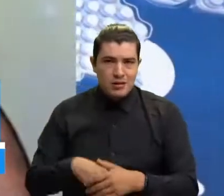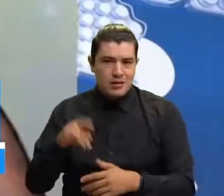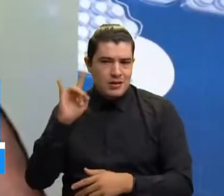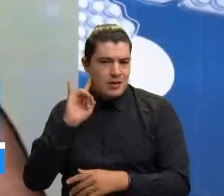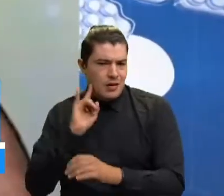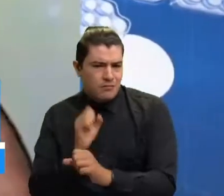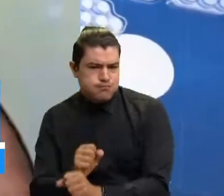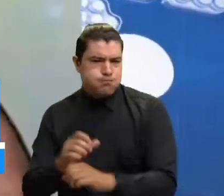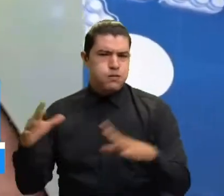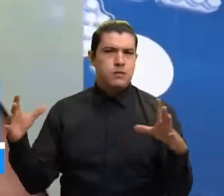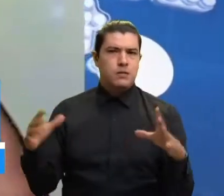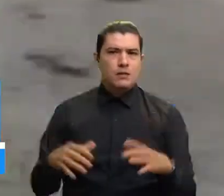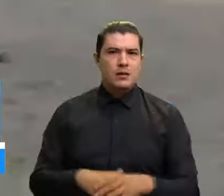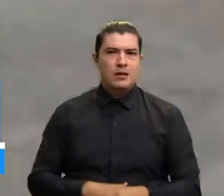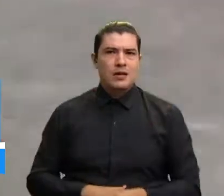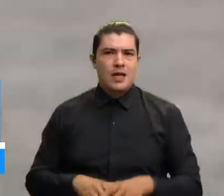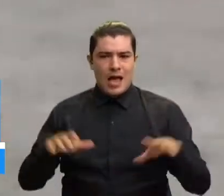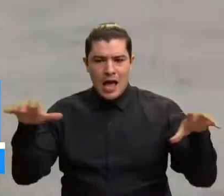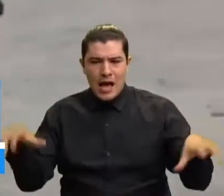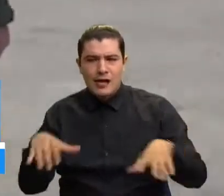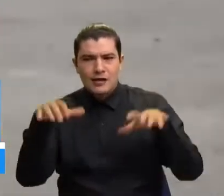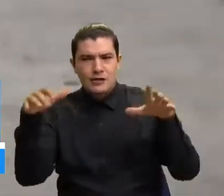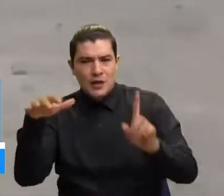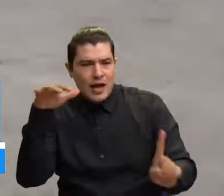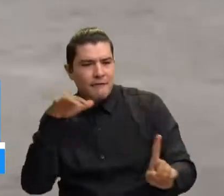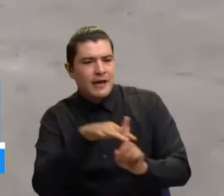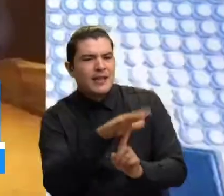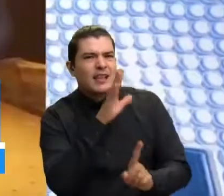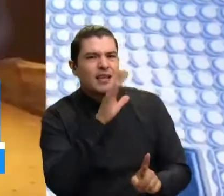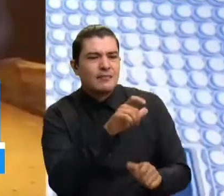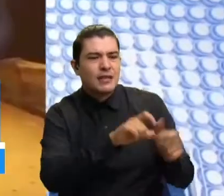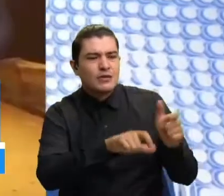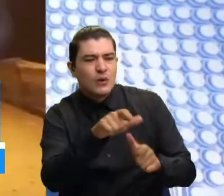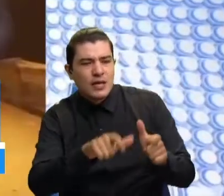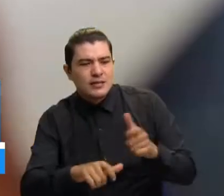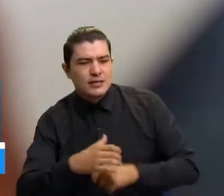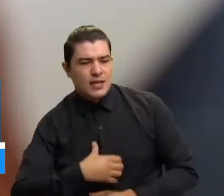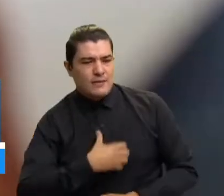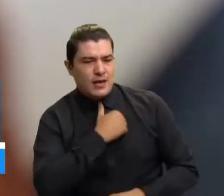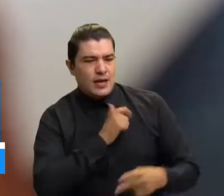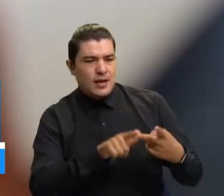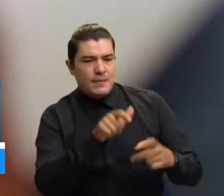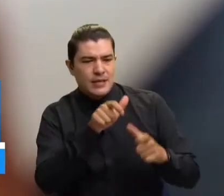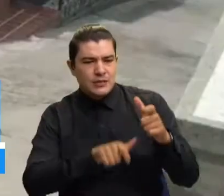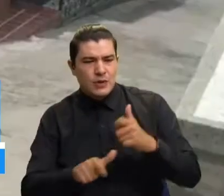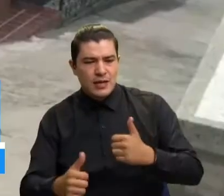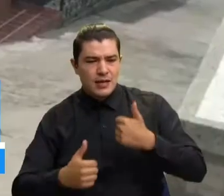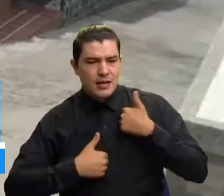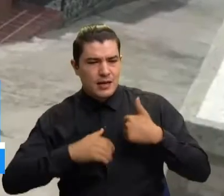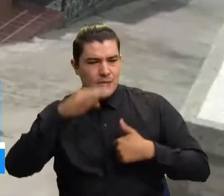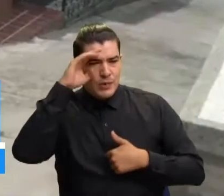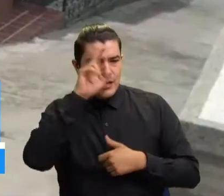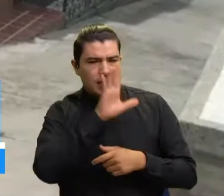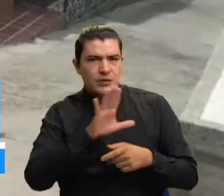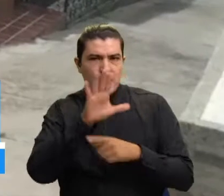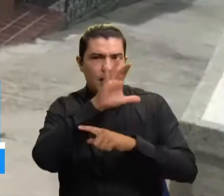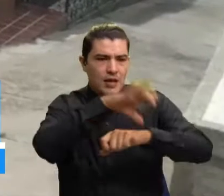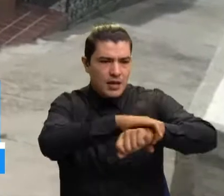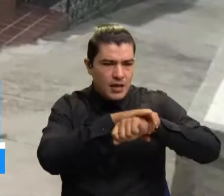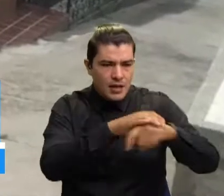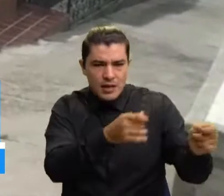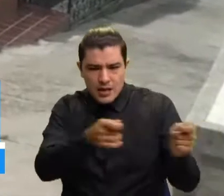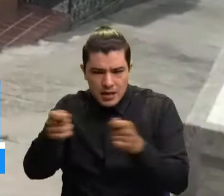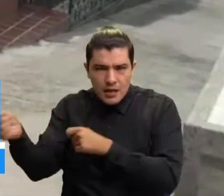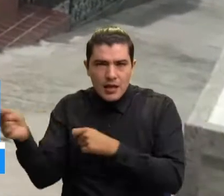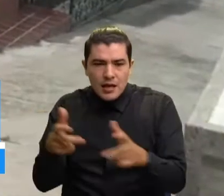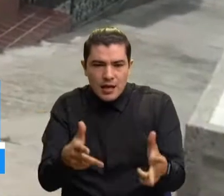atentados que han cobrado la vida de civiles y miembros de la fuerza pública, secuestros, extorsiones, hechos delincuenciales como